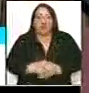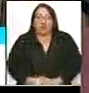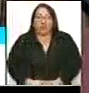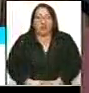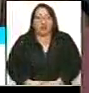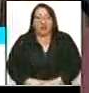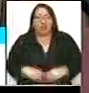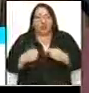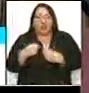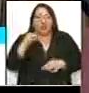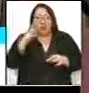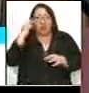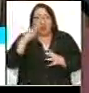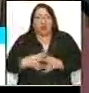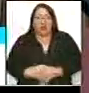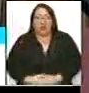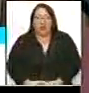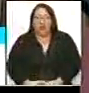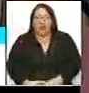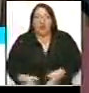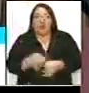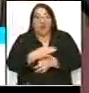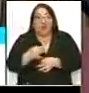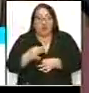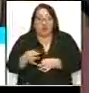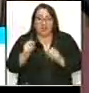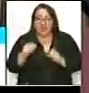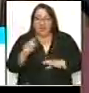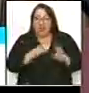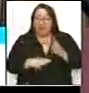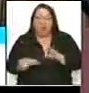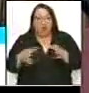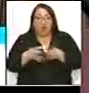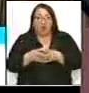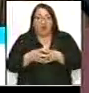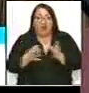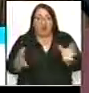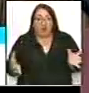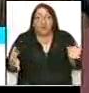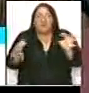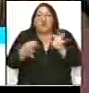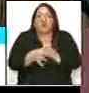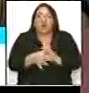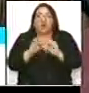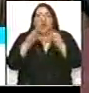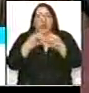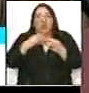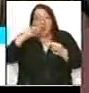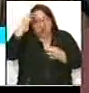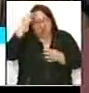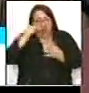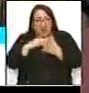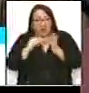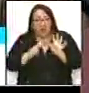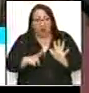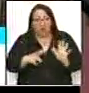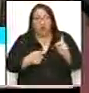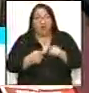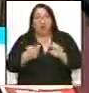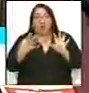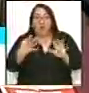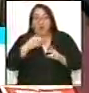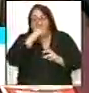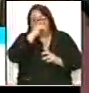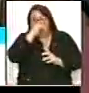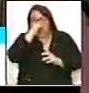los movimientos. 8%. Si los movimientos se van a aliar con un partido político, la valla va a ir de 8 a 9 por